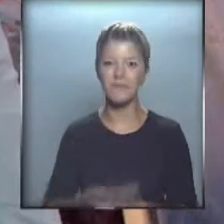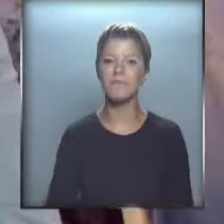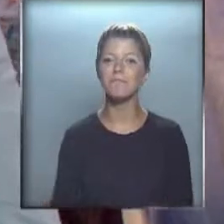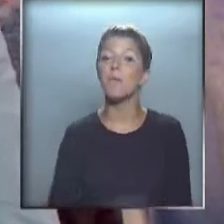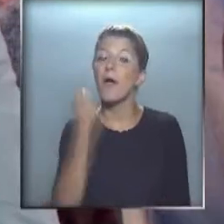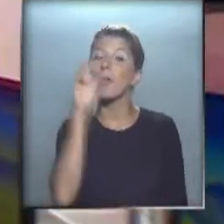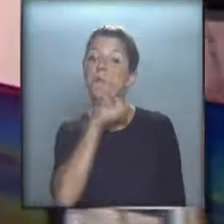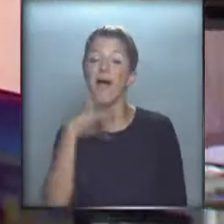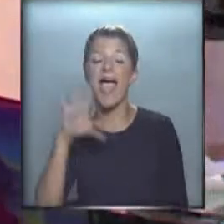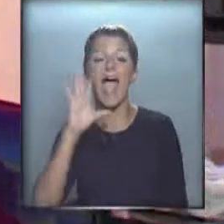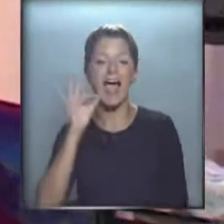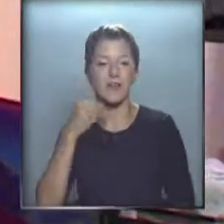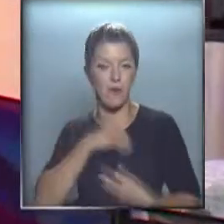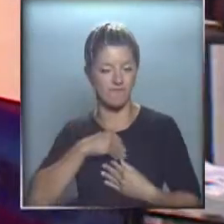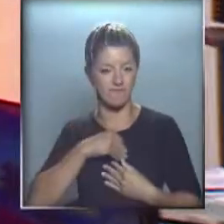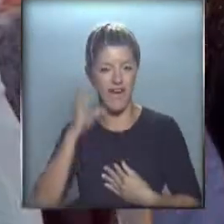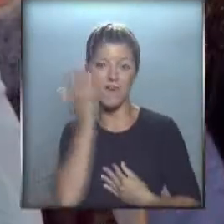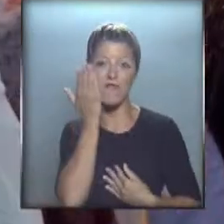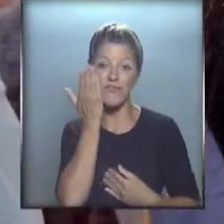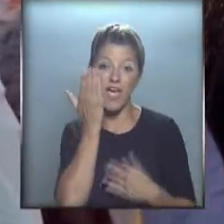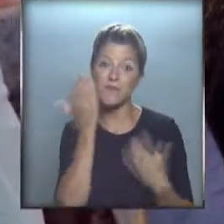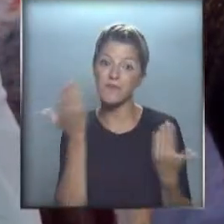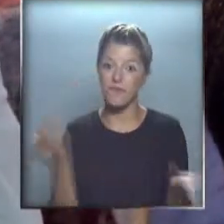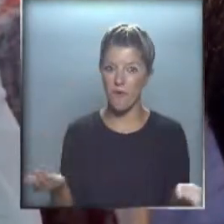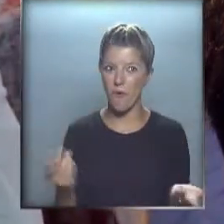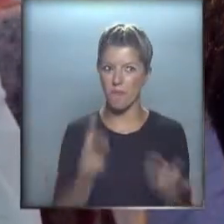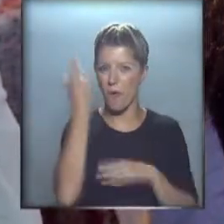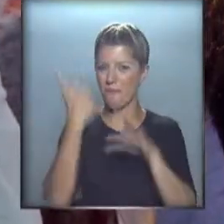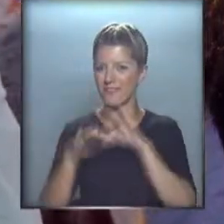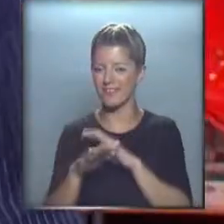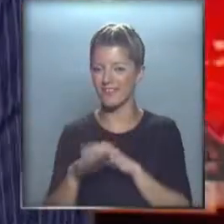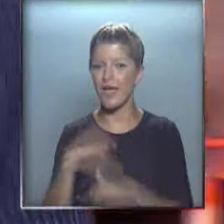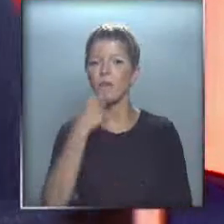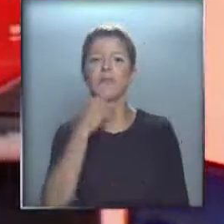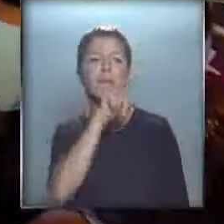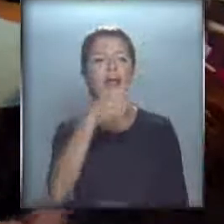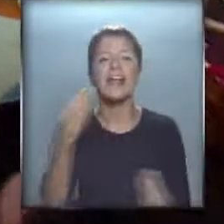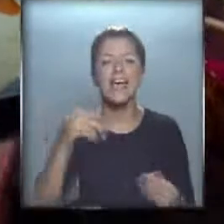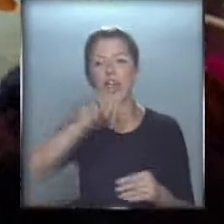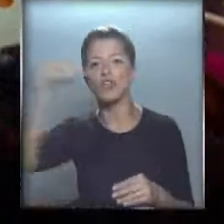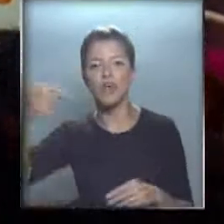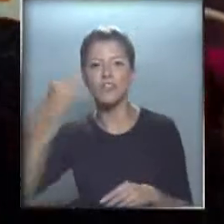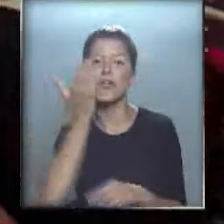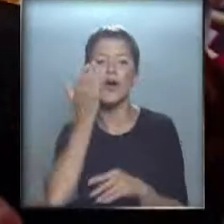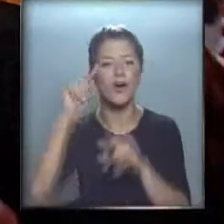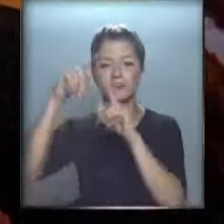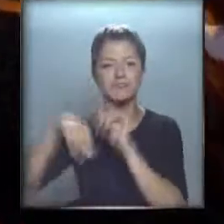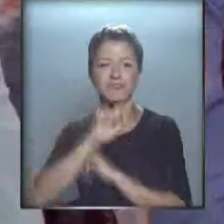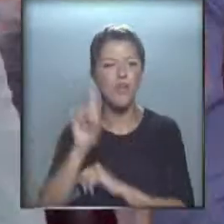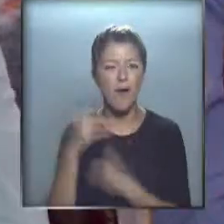una chica le pasen cosas vía Facebook? Claro. ¿Con una solicitud? ¿Pero qué tenía él que no tenían los otros buitres que te hablaban por claro. Facebook?